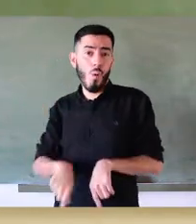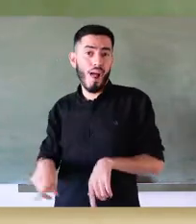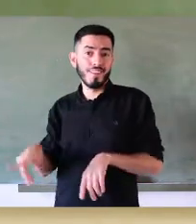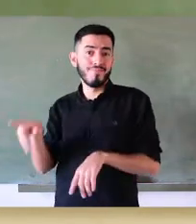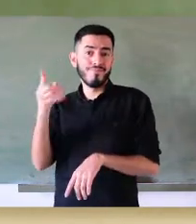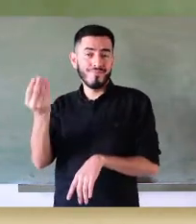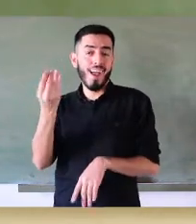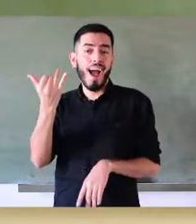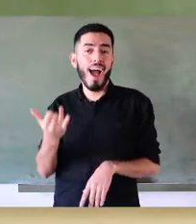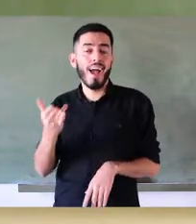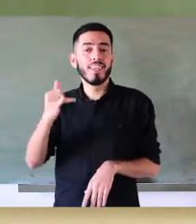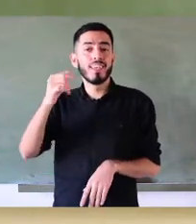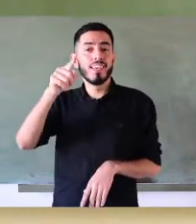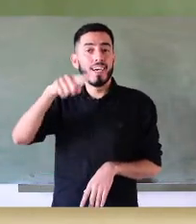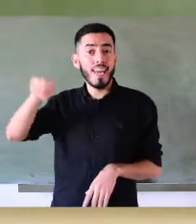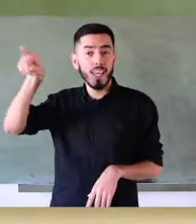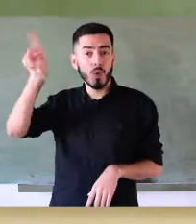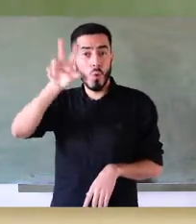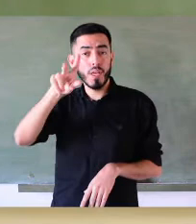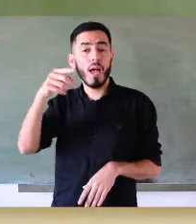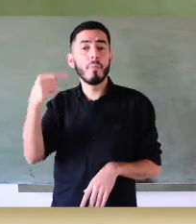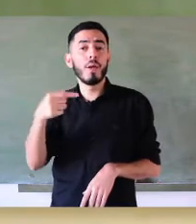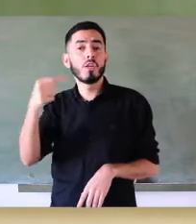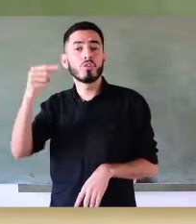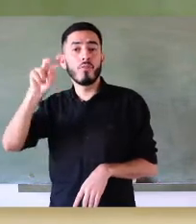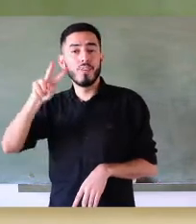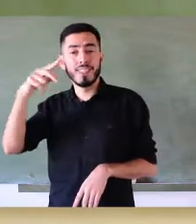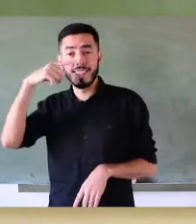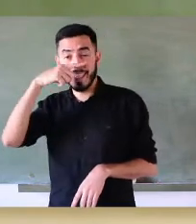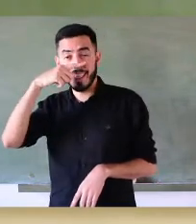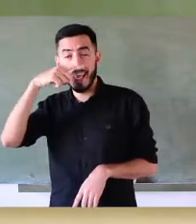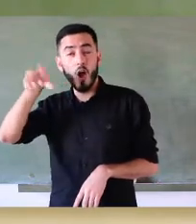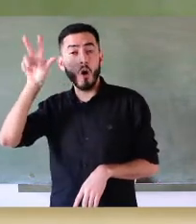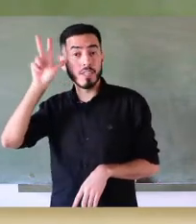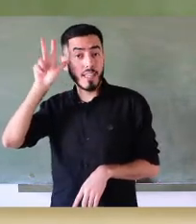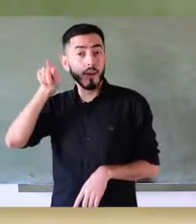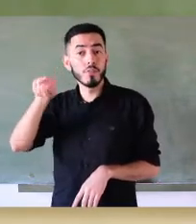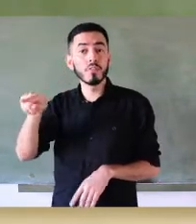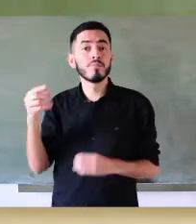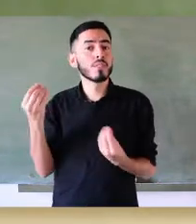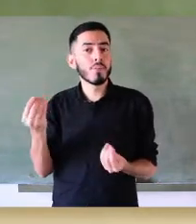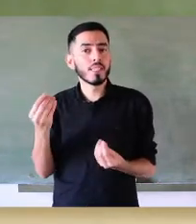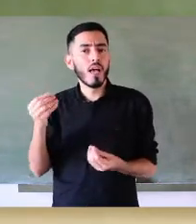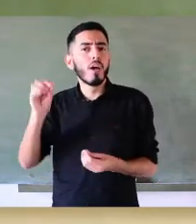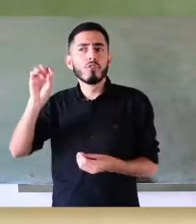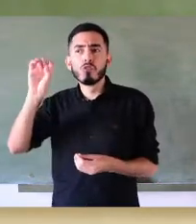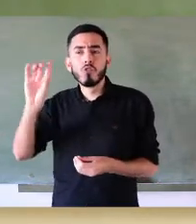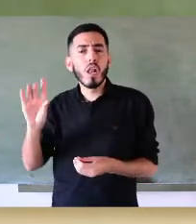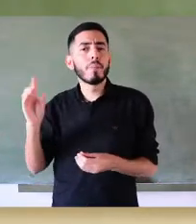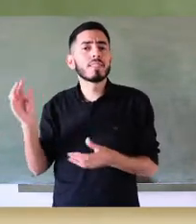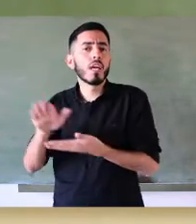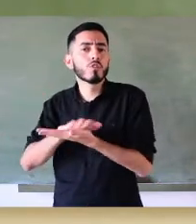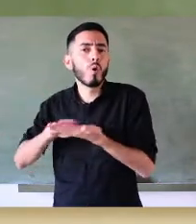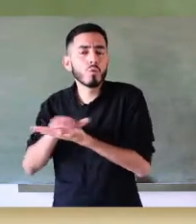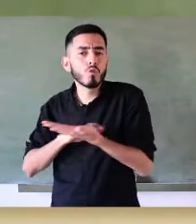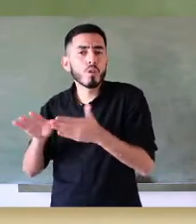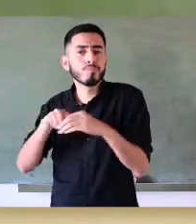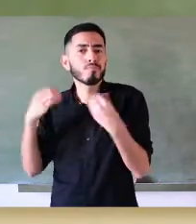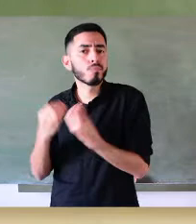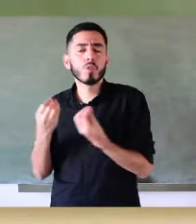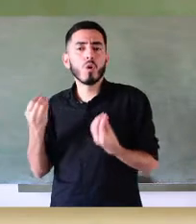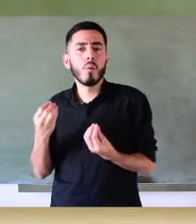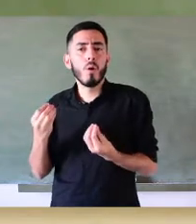tenemos raíz cúbica de menos 27 octavos. Recordemos que sólo podía resolverse las